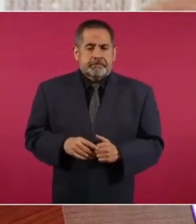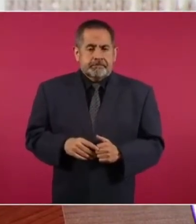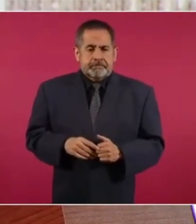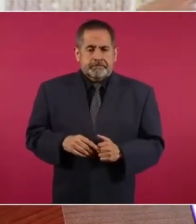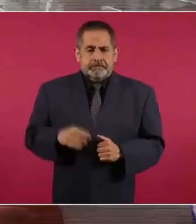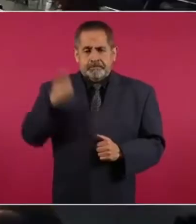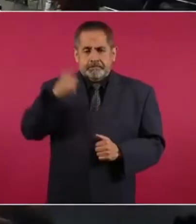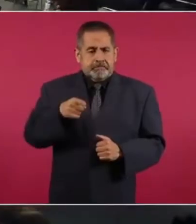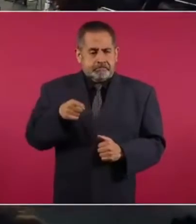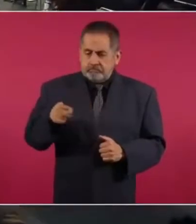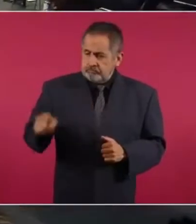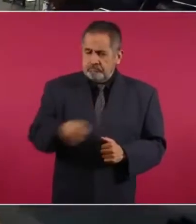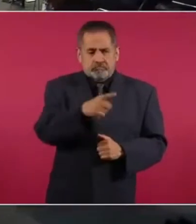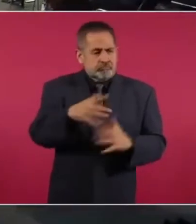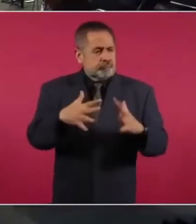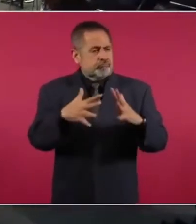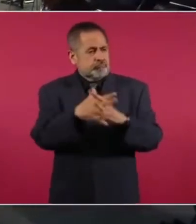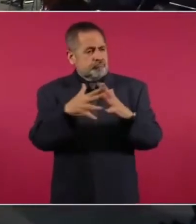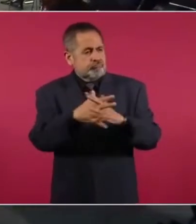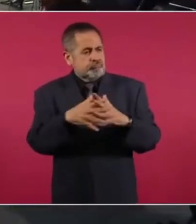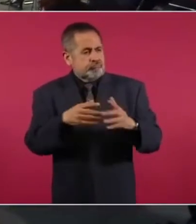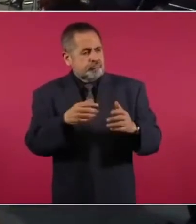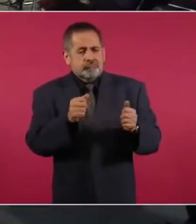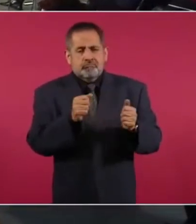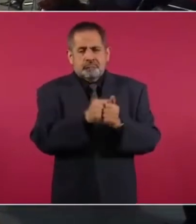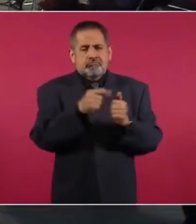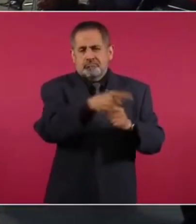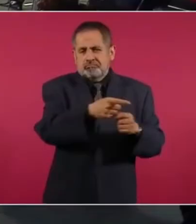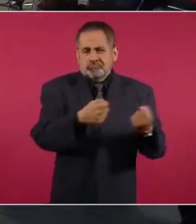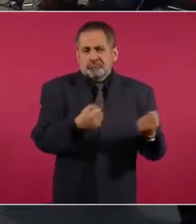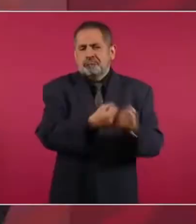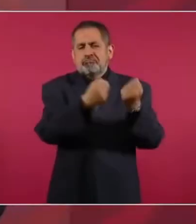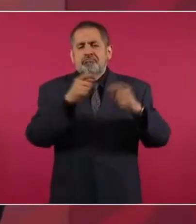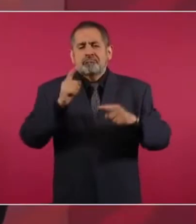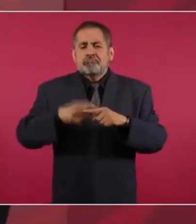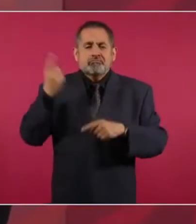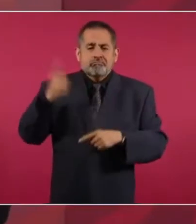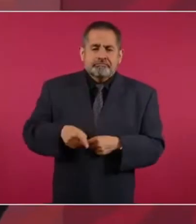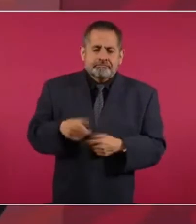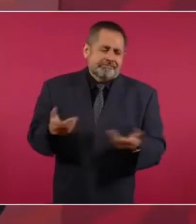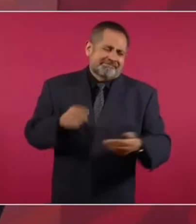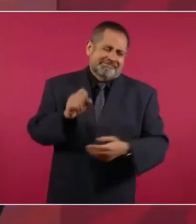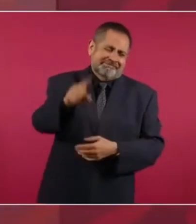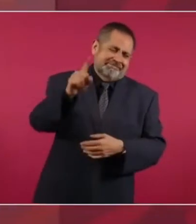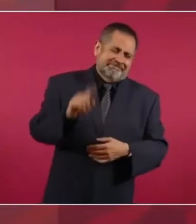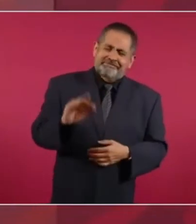para que declaren la guerra al narcotráfico. Calderón.